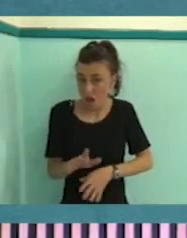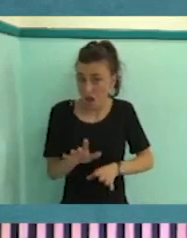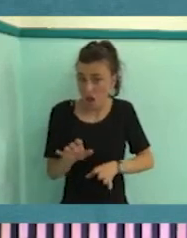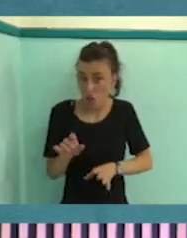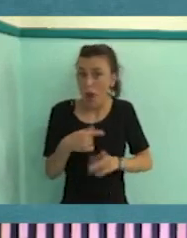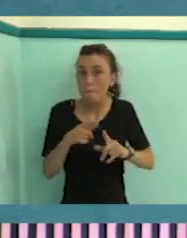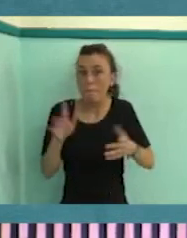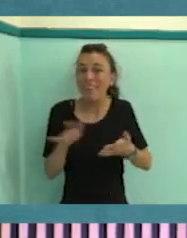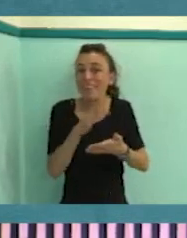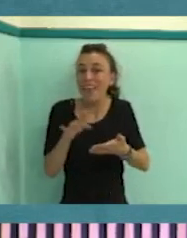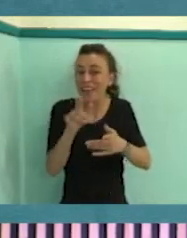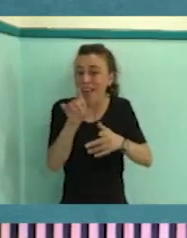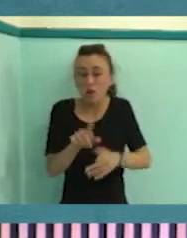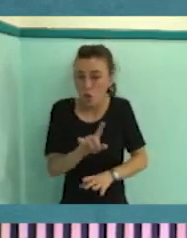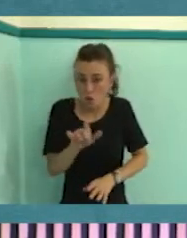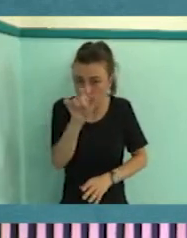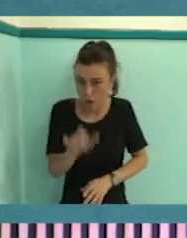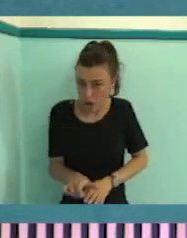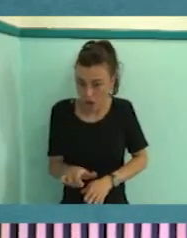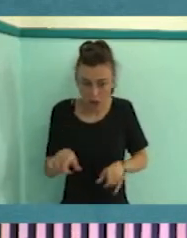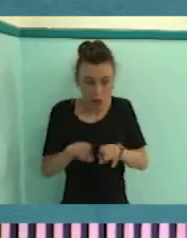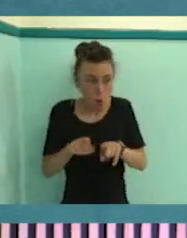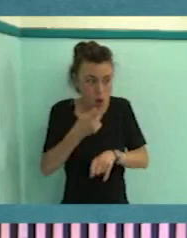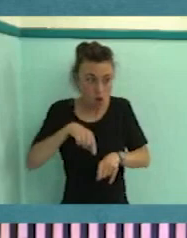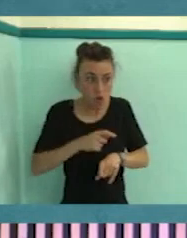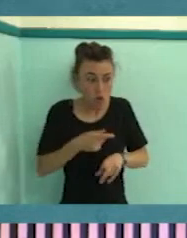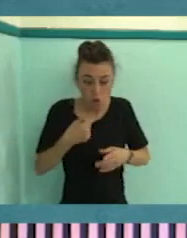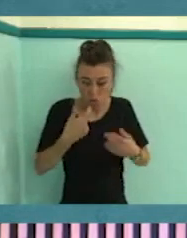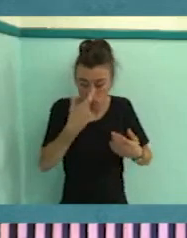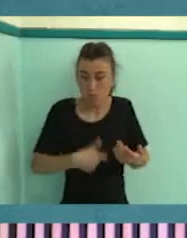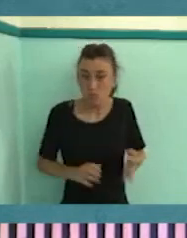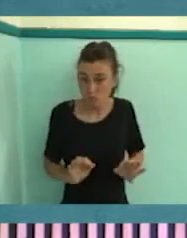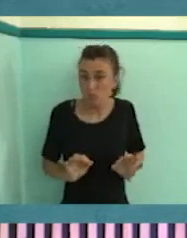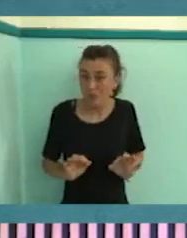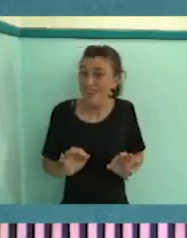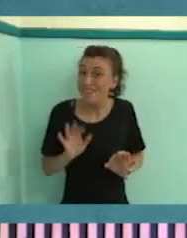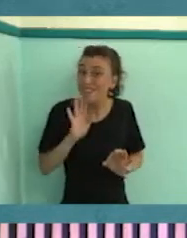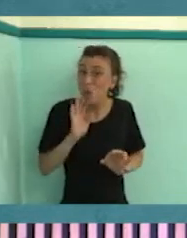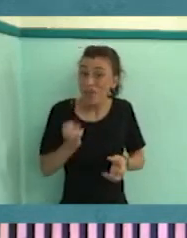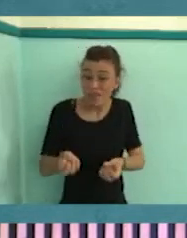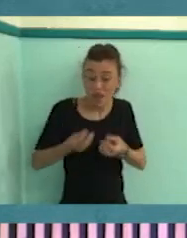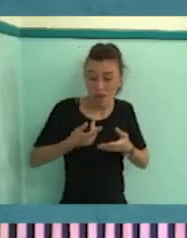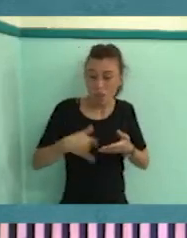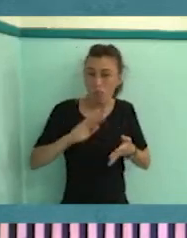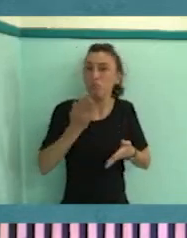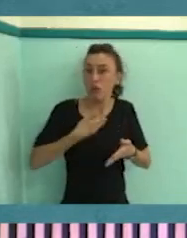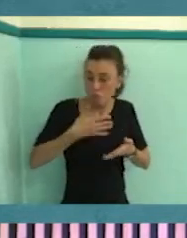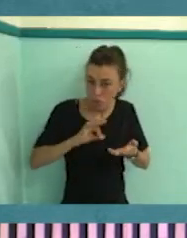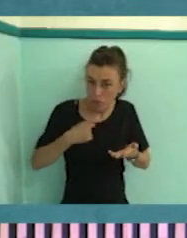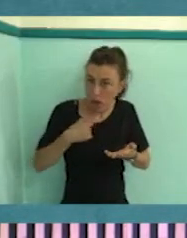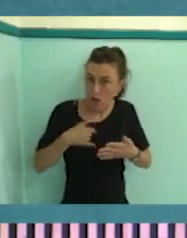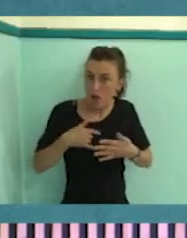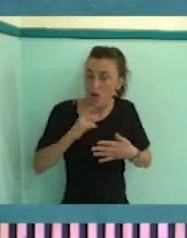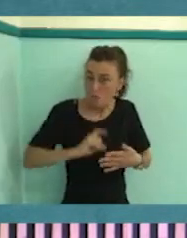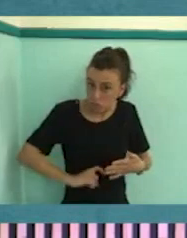pantalla es una persona como aquí la que estamos aquí y por tanto recibe esos comentarios y les pueden realmente afectar mucho eh anímicamente